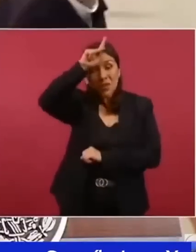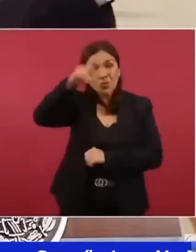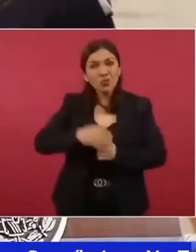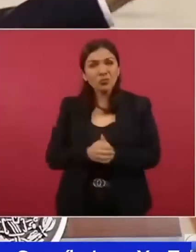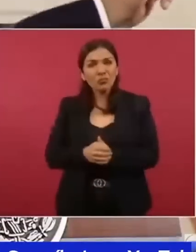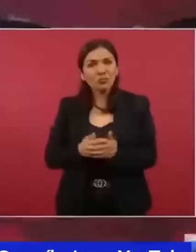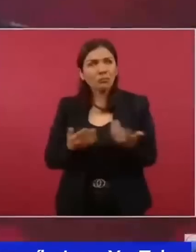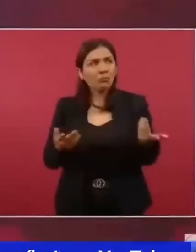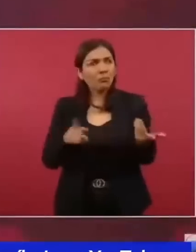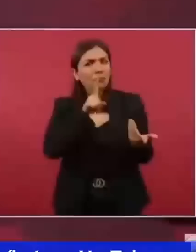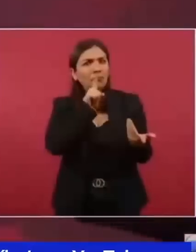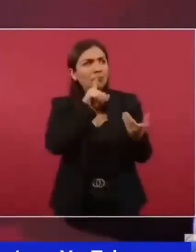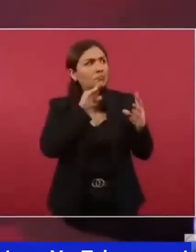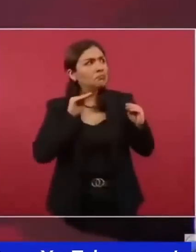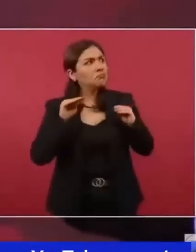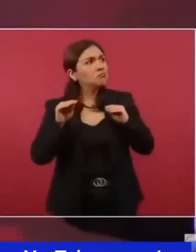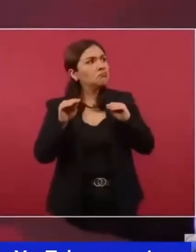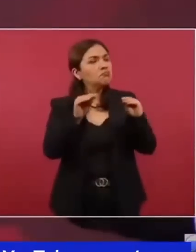silencio.